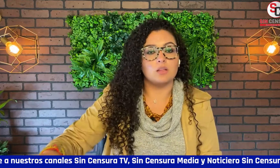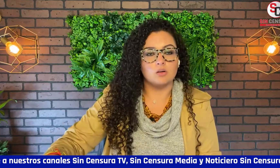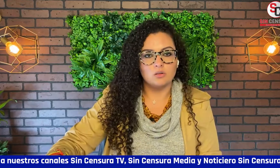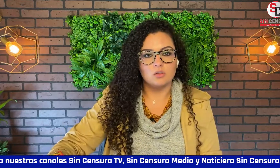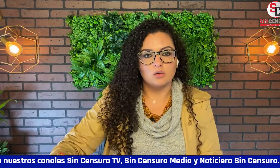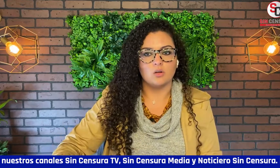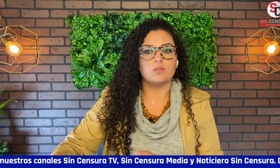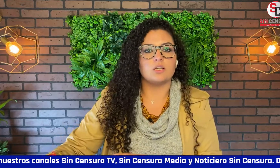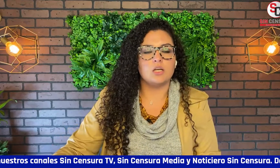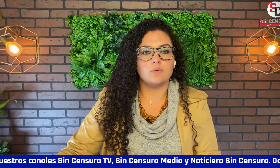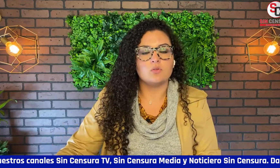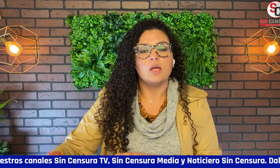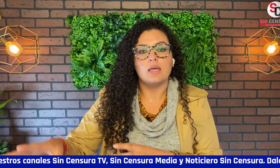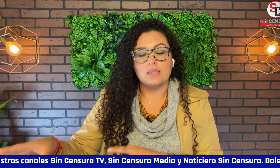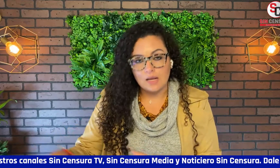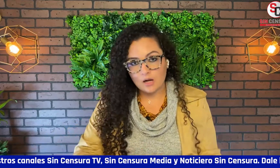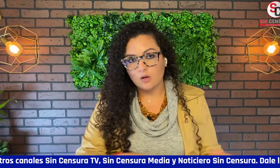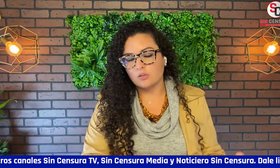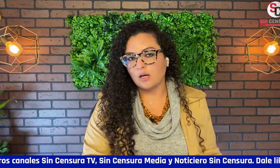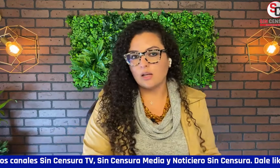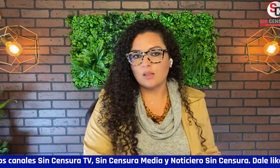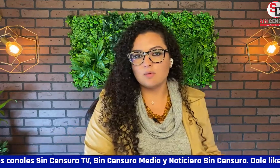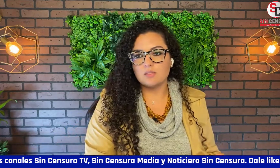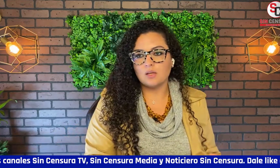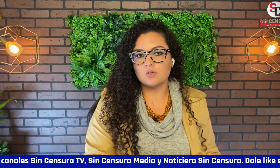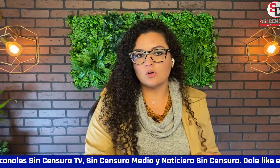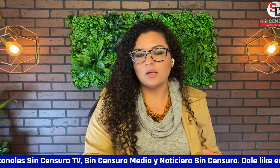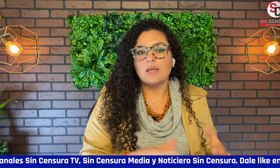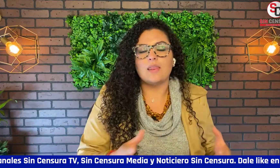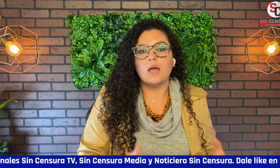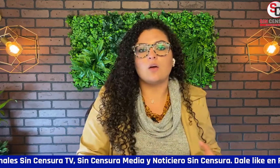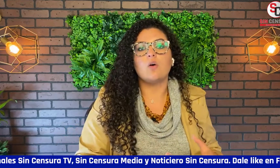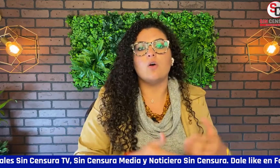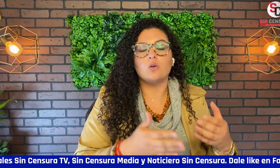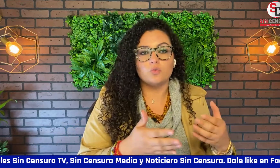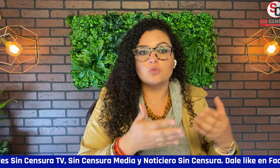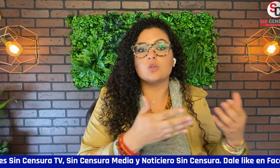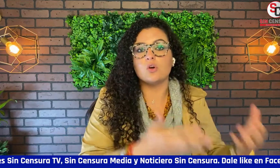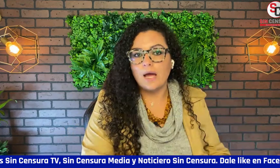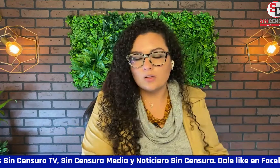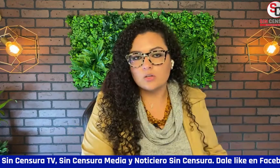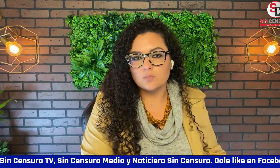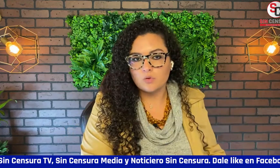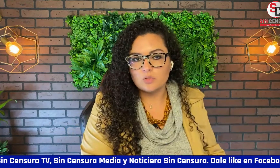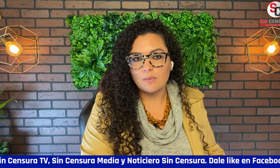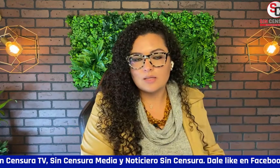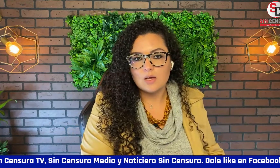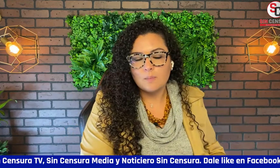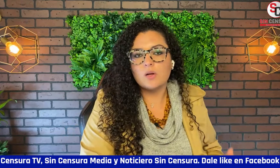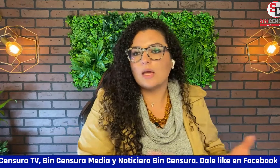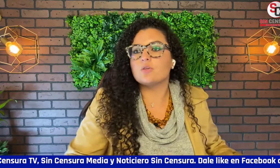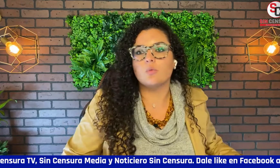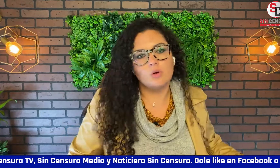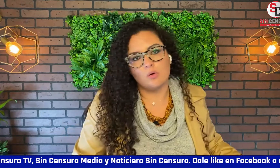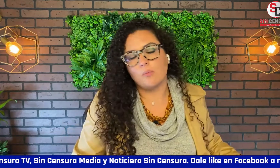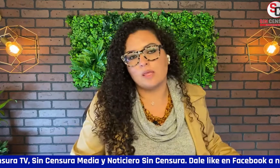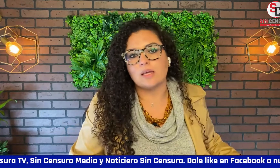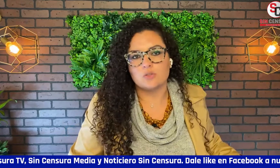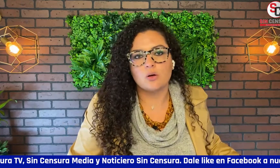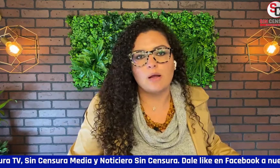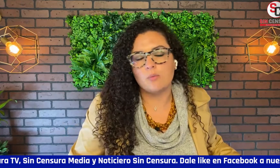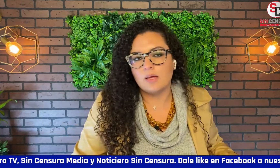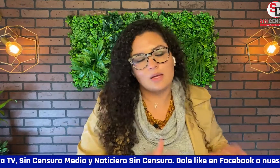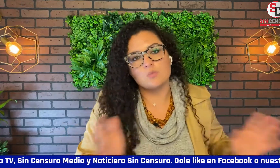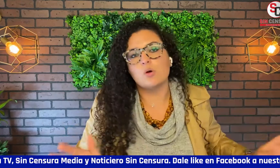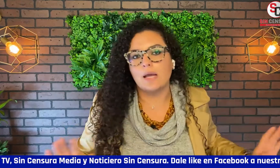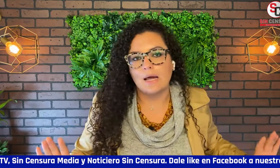les perdió los archivos y tener otra línea de investigación que dé con los funcionarios responsables, porque eso no me digan que